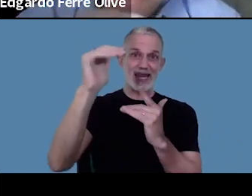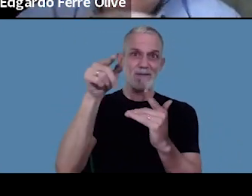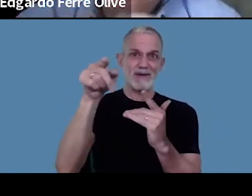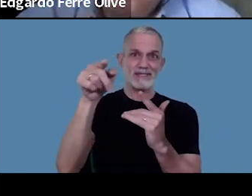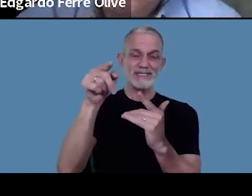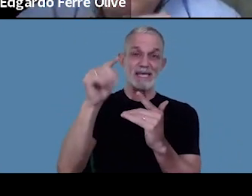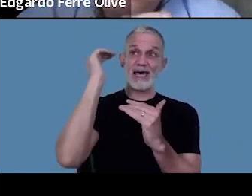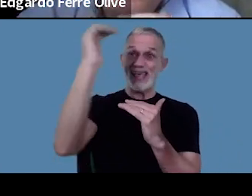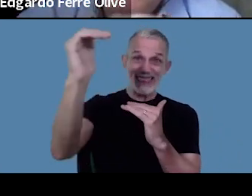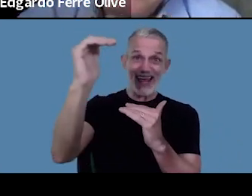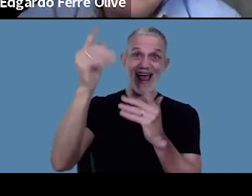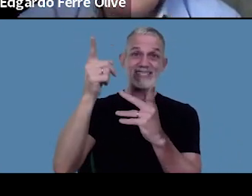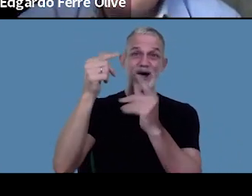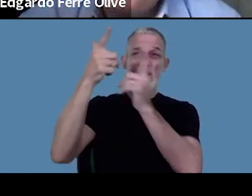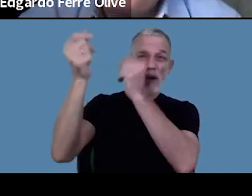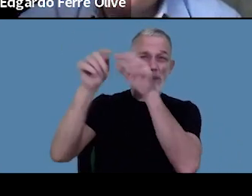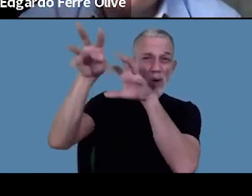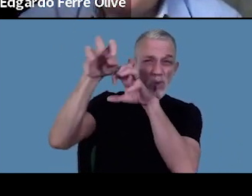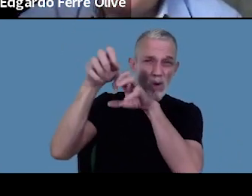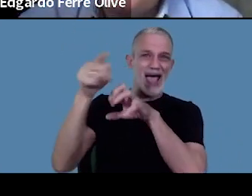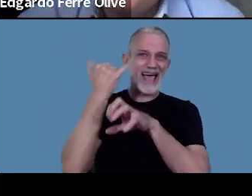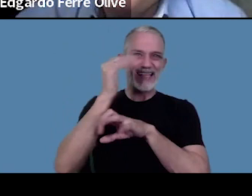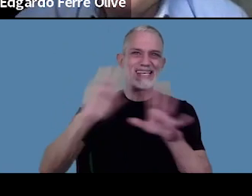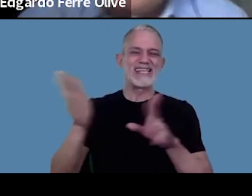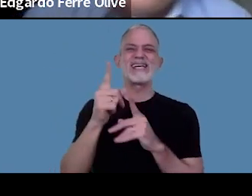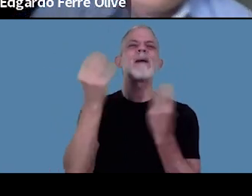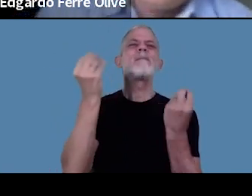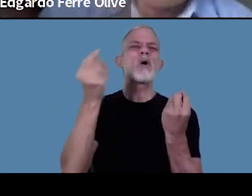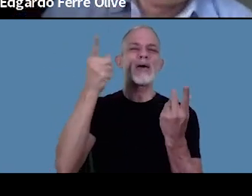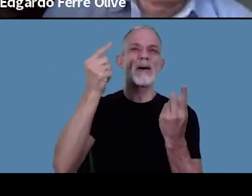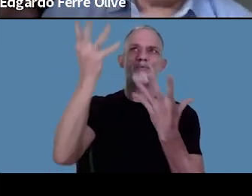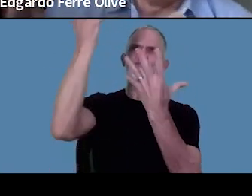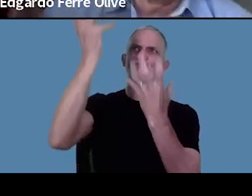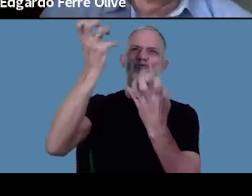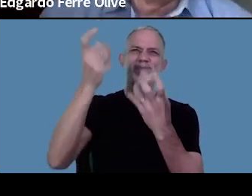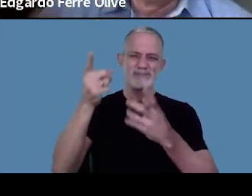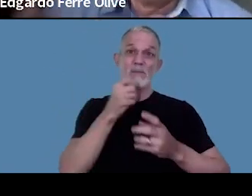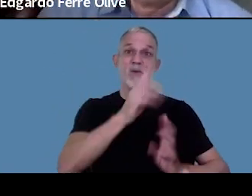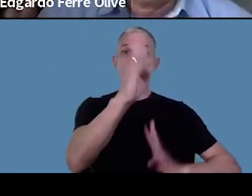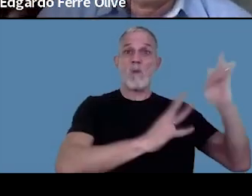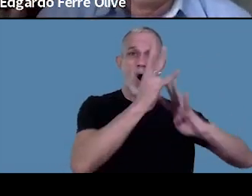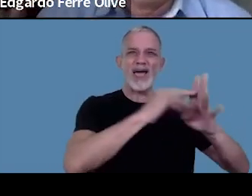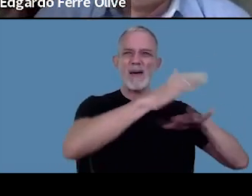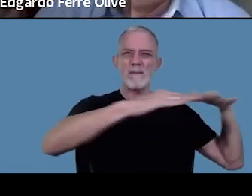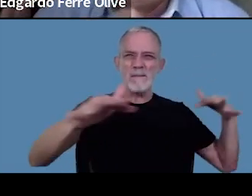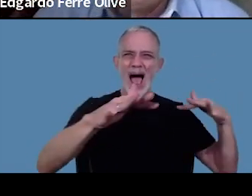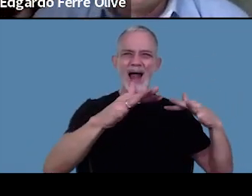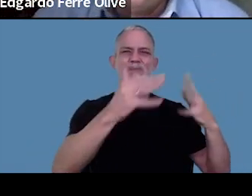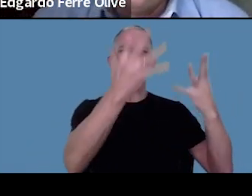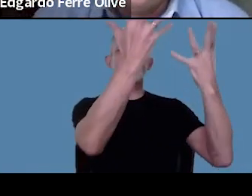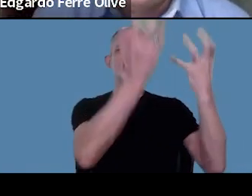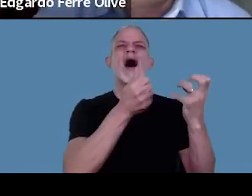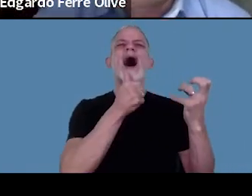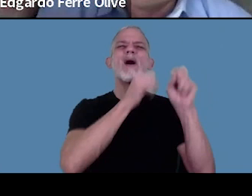esas terrazas con cultivos, ¿por qué se hace? Se hace por el efecto sumidero que tienen. Los bosques y los océanos tienen un gran efecto sumidero. ¿Qué quiere